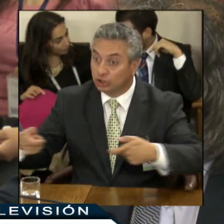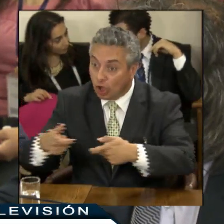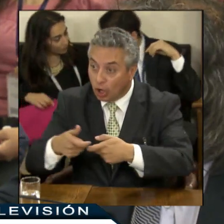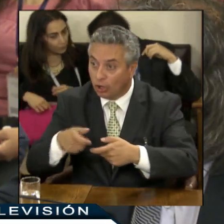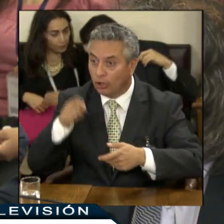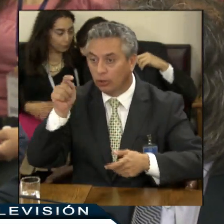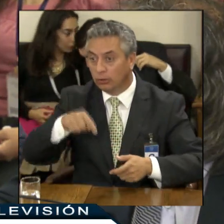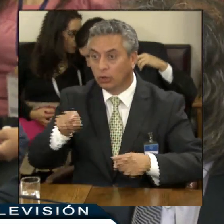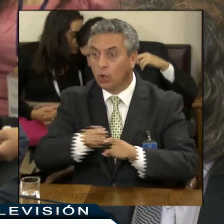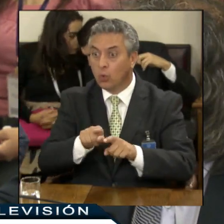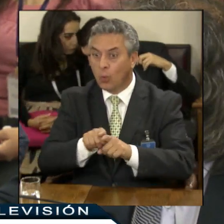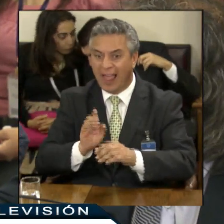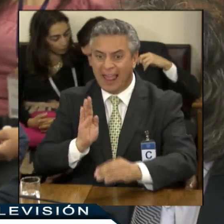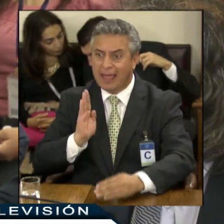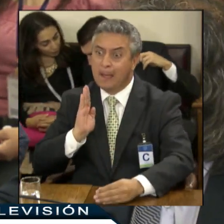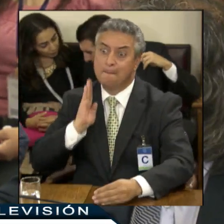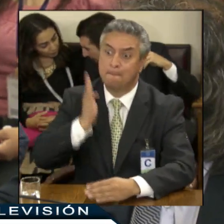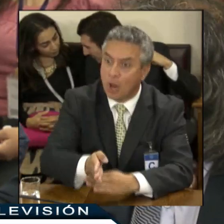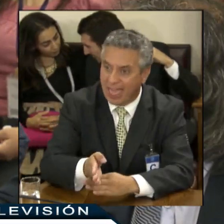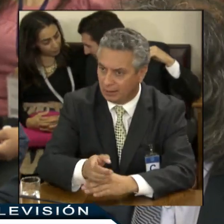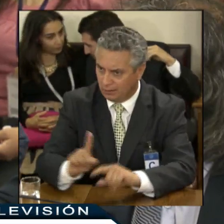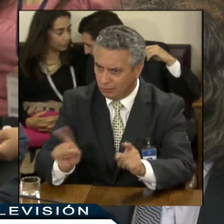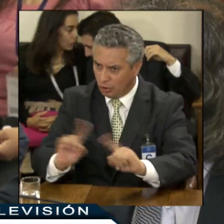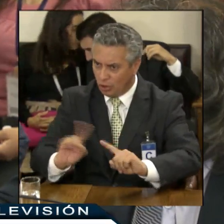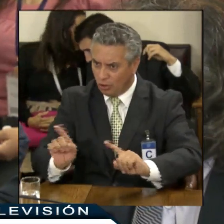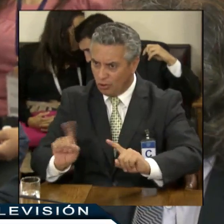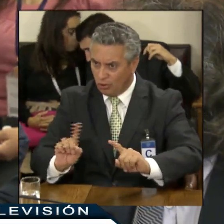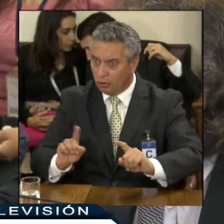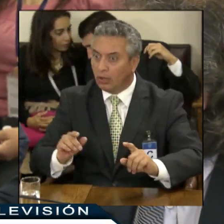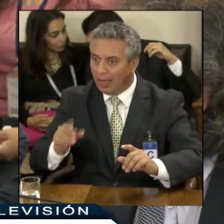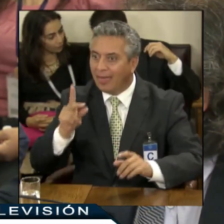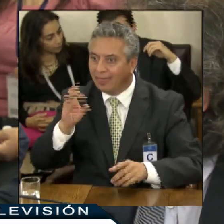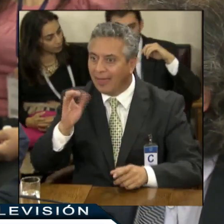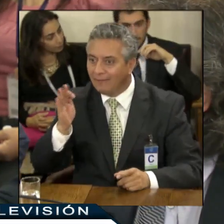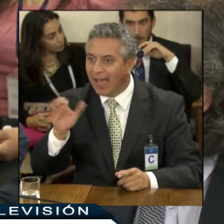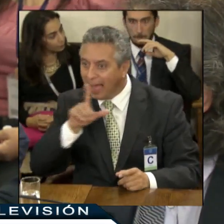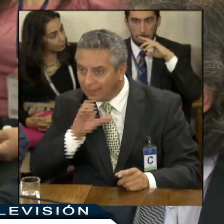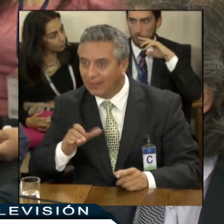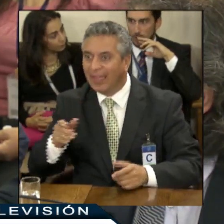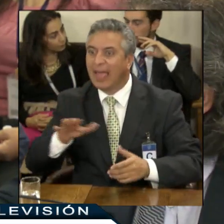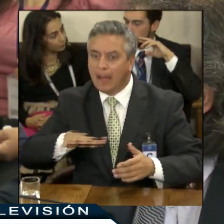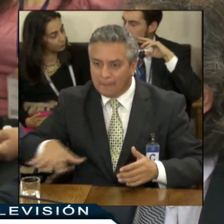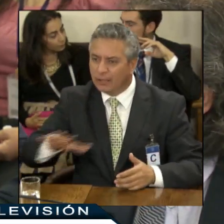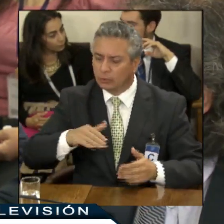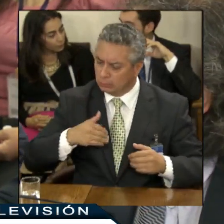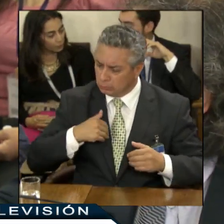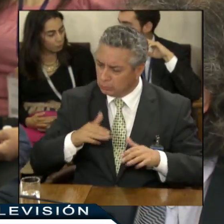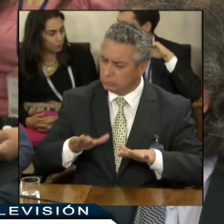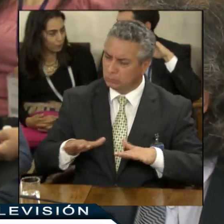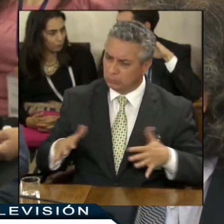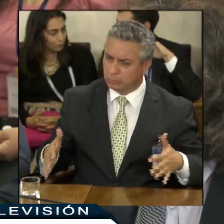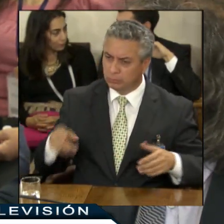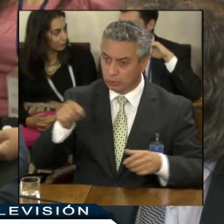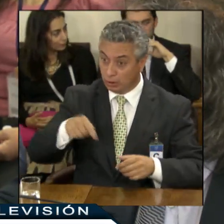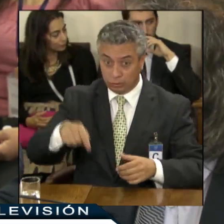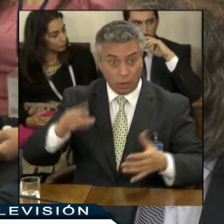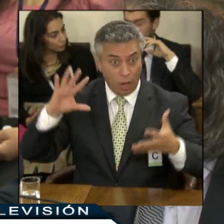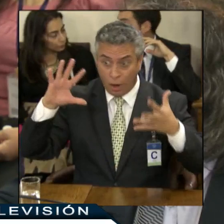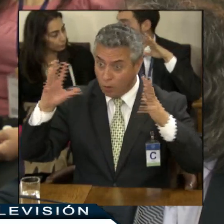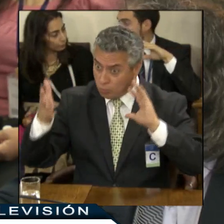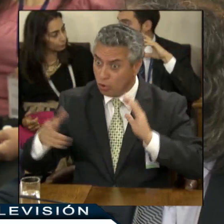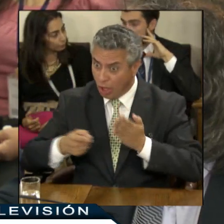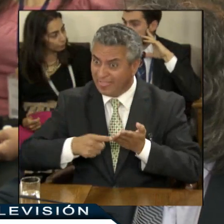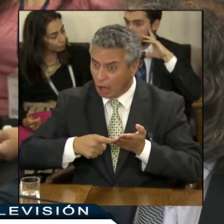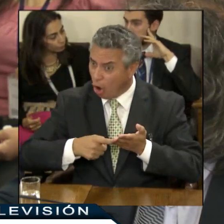nada de de imponer pero sí abrir debate espacio y también me llama la atención porque esto en el mundo ha avanzado mucho también la